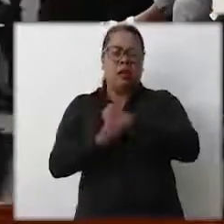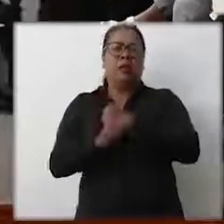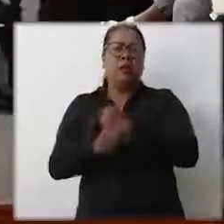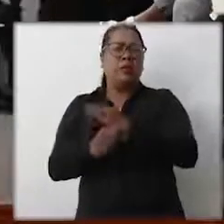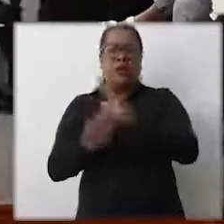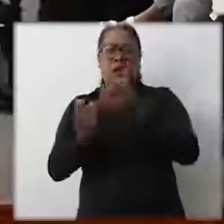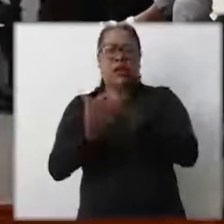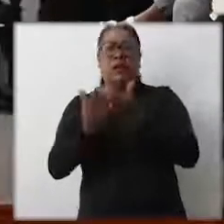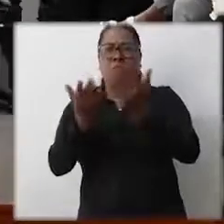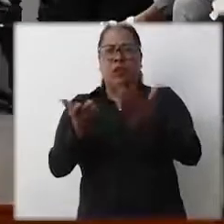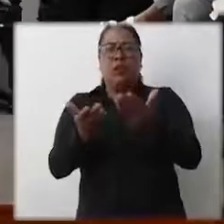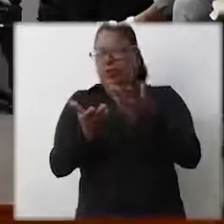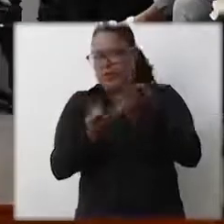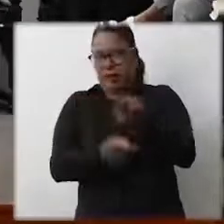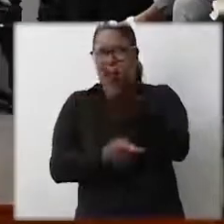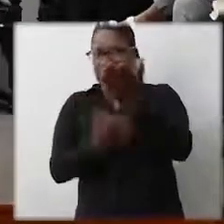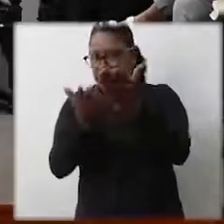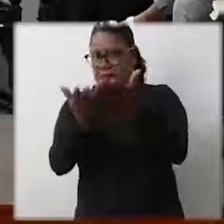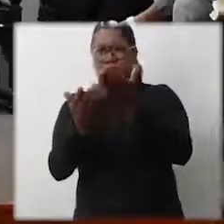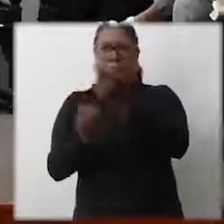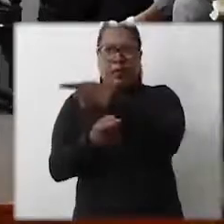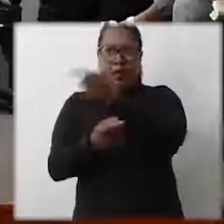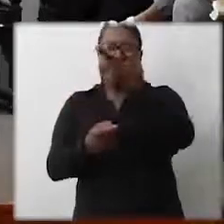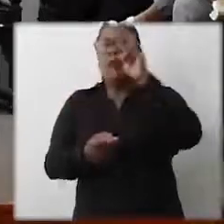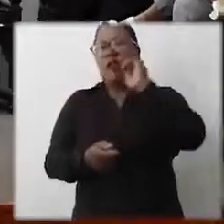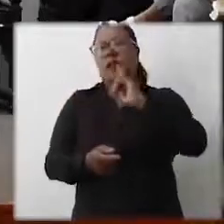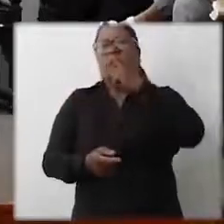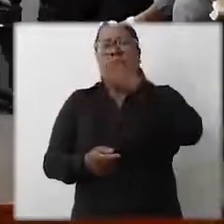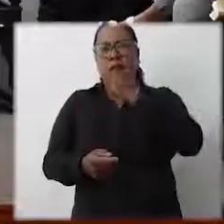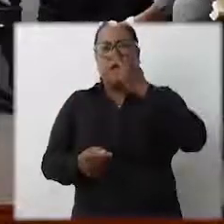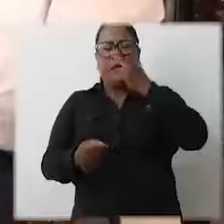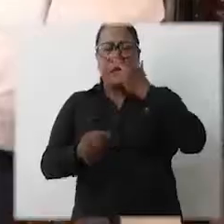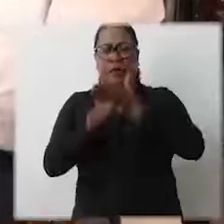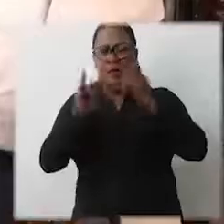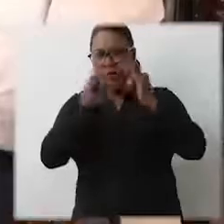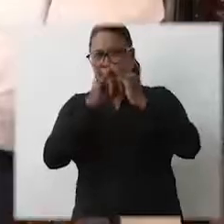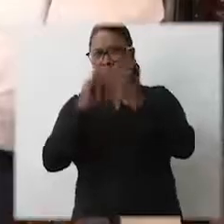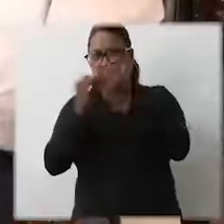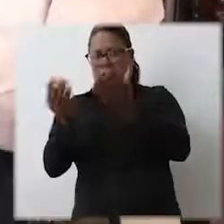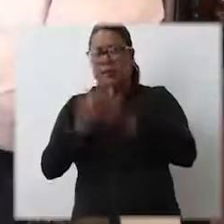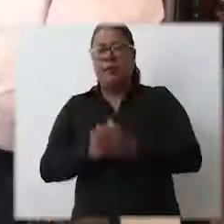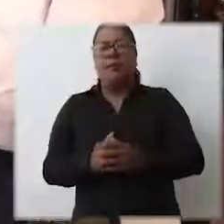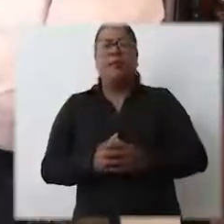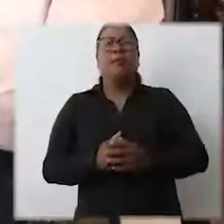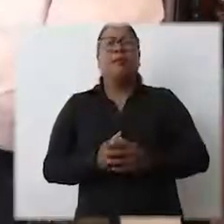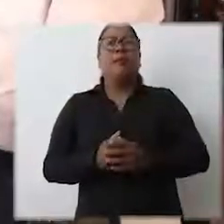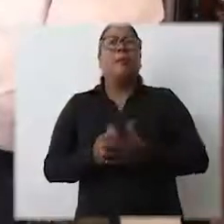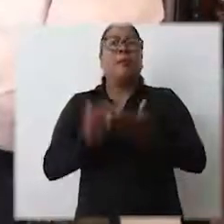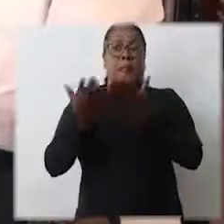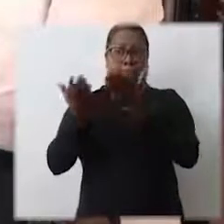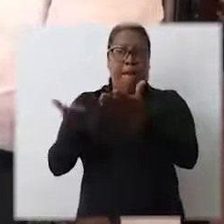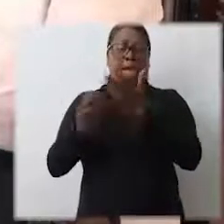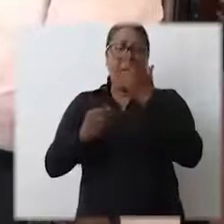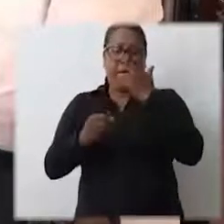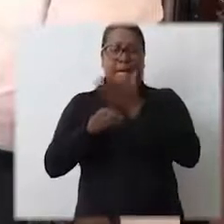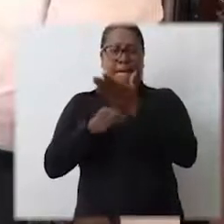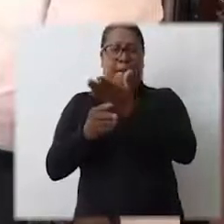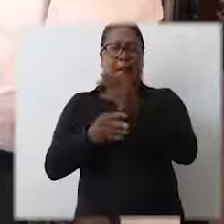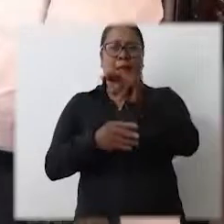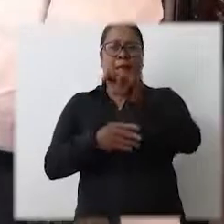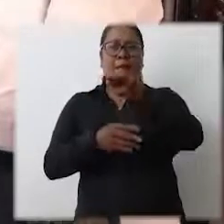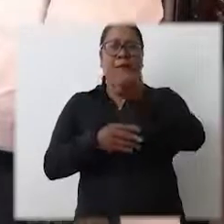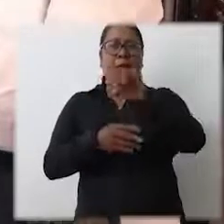Bien, buenas tardes a todas y a todos quienes estamos hoy en esta sesión de Cabildo, con el